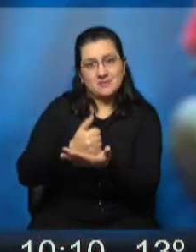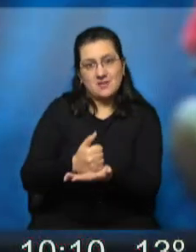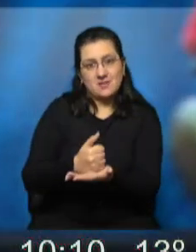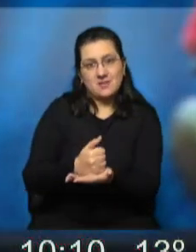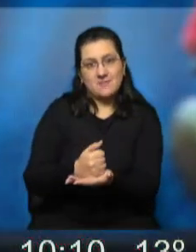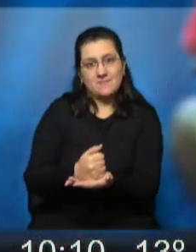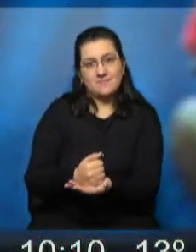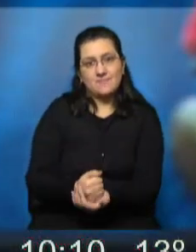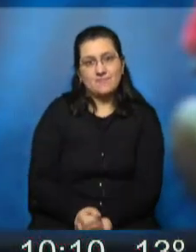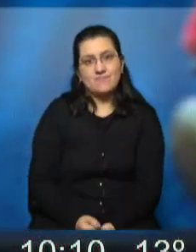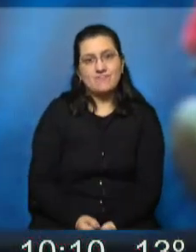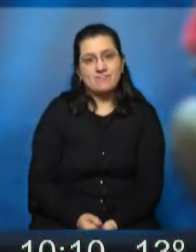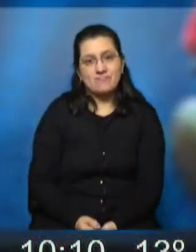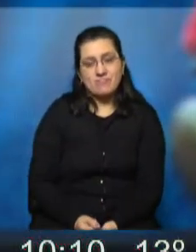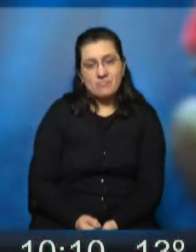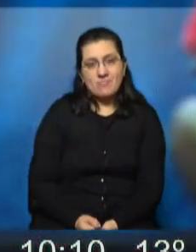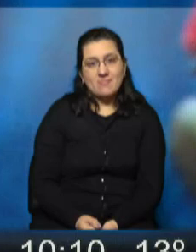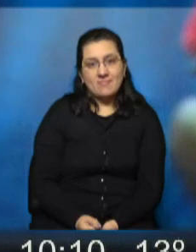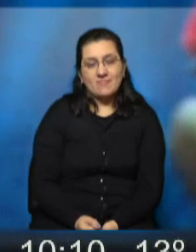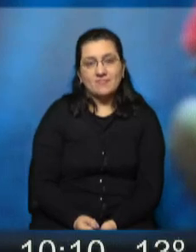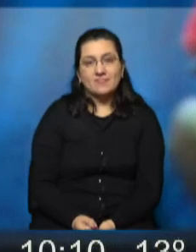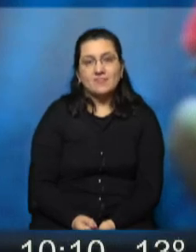que con el dedito sí o no.